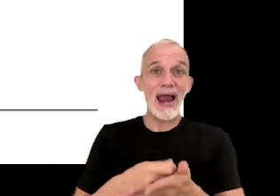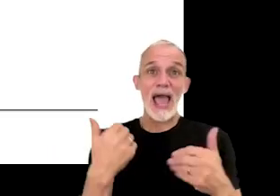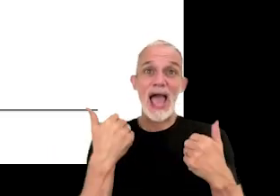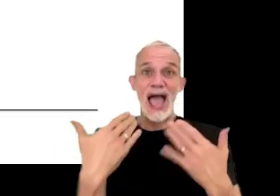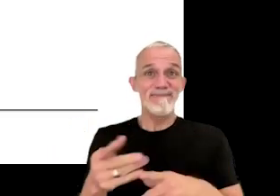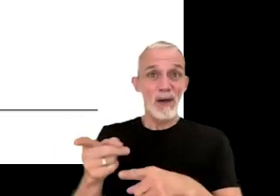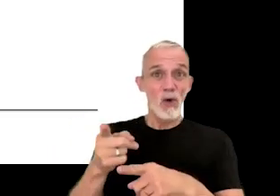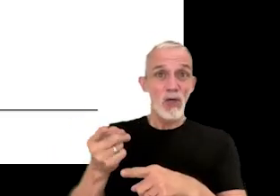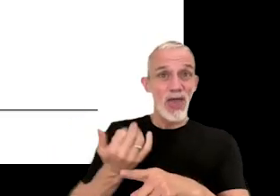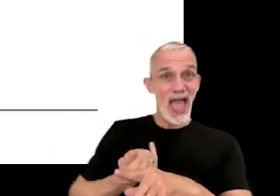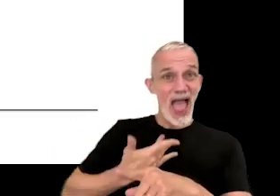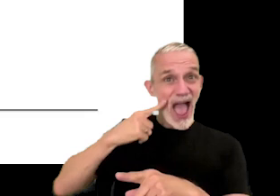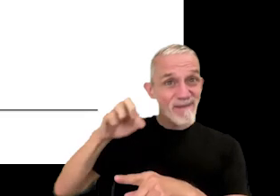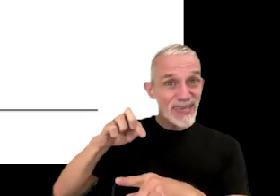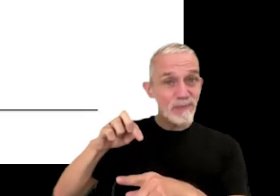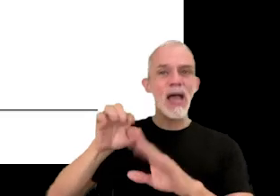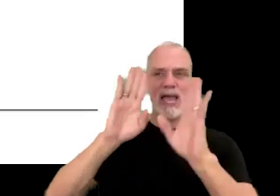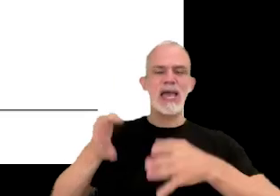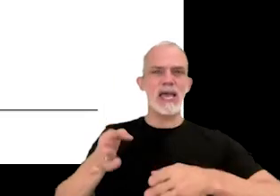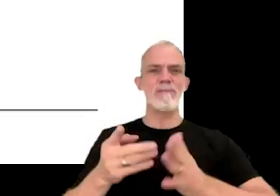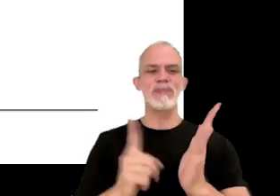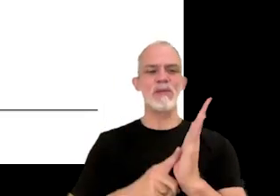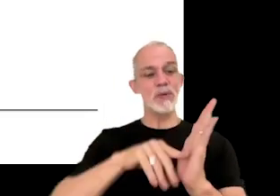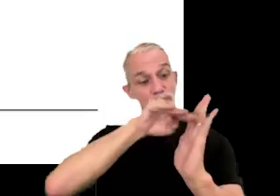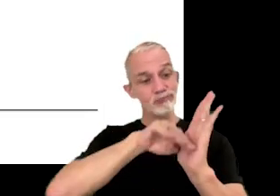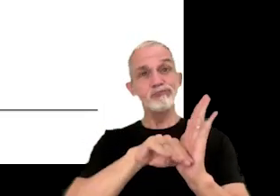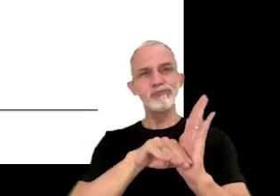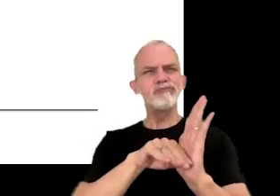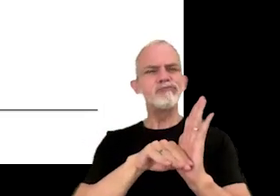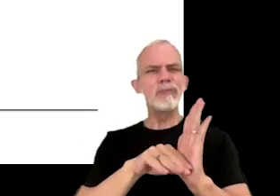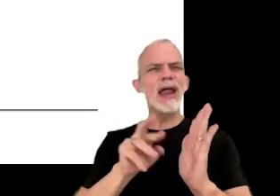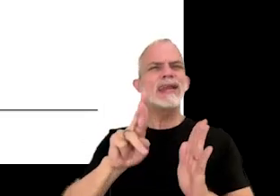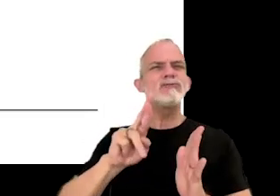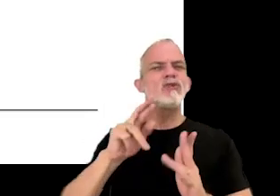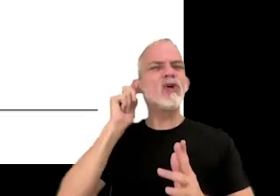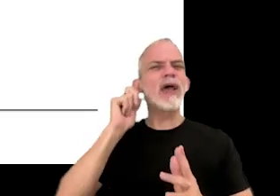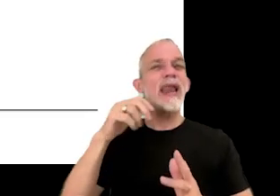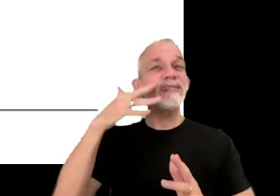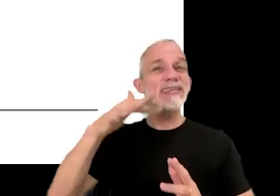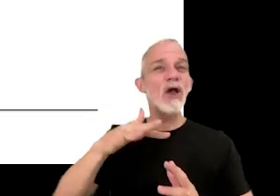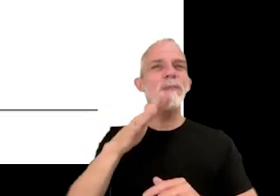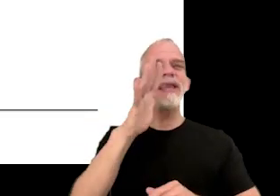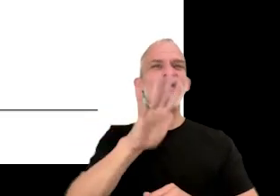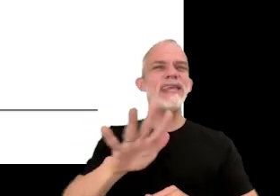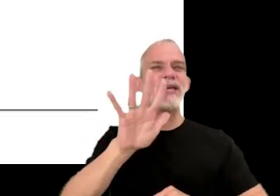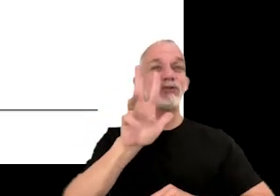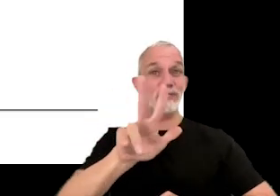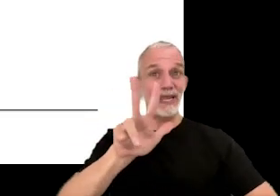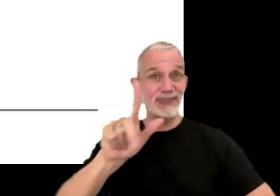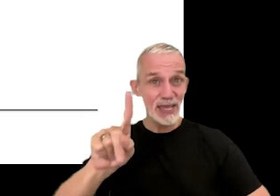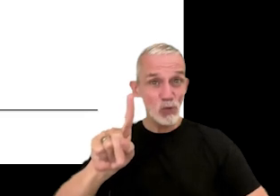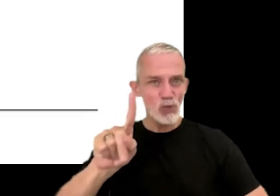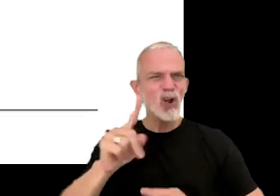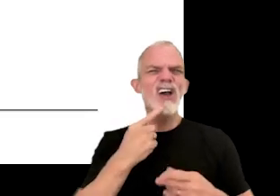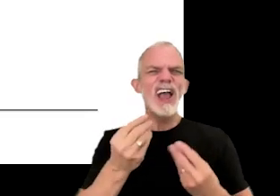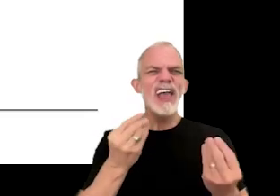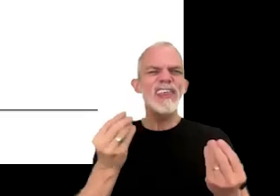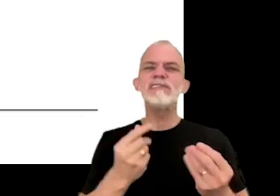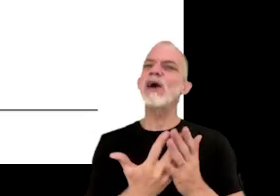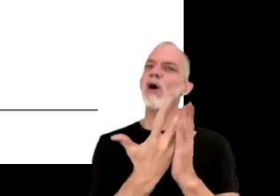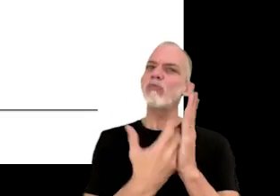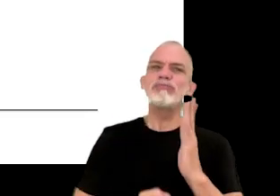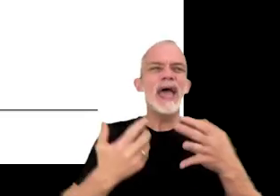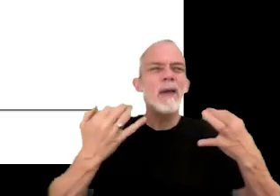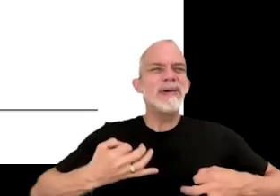fisco, la norma, en este caso la resolución 5531, establece una deducción